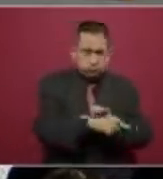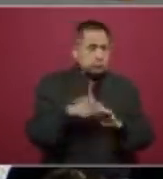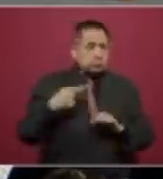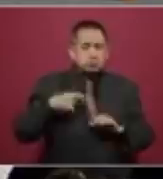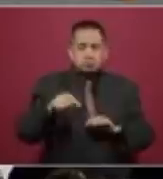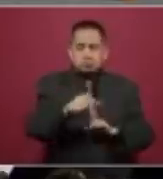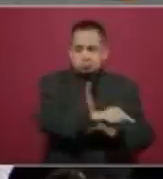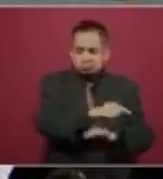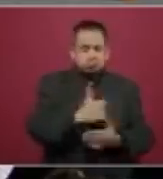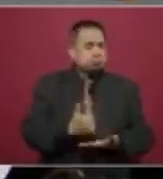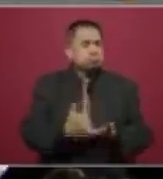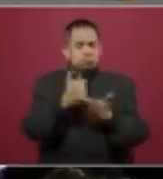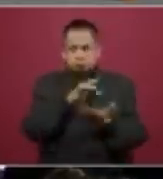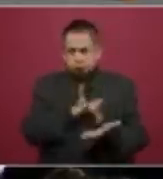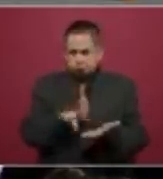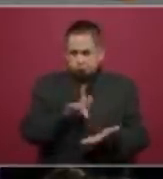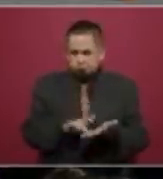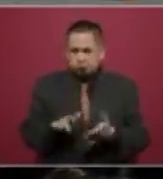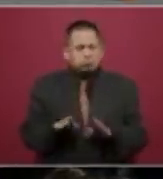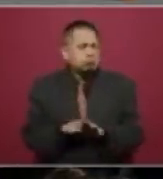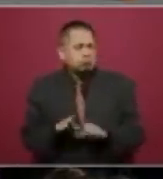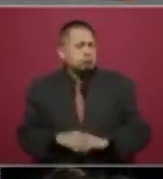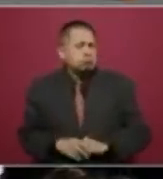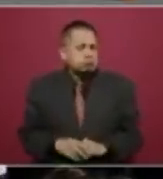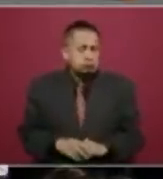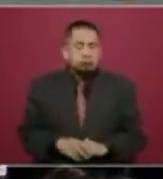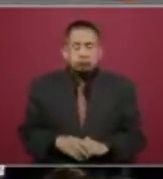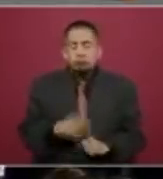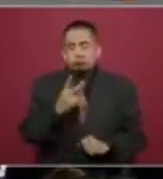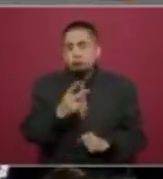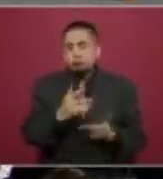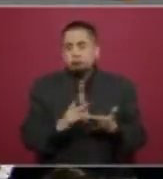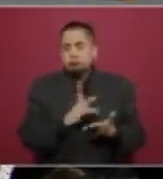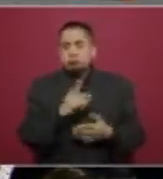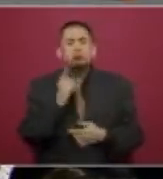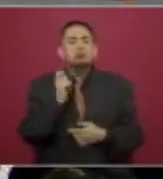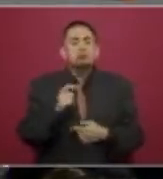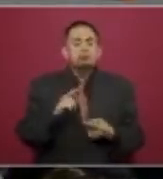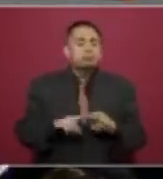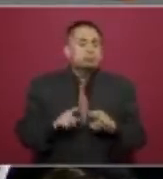mucho la gente de dos maneras. Primero, no